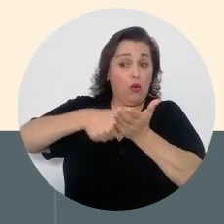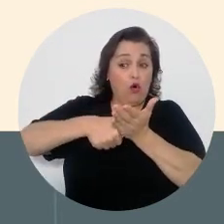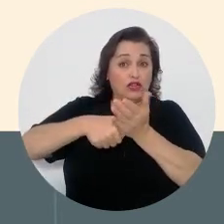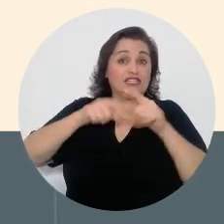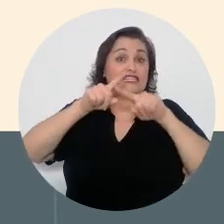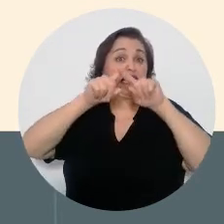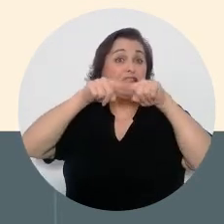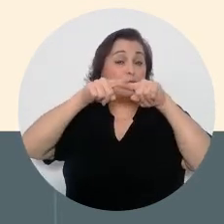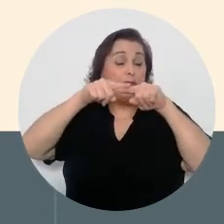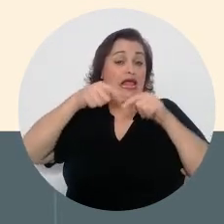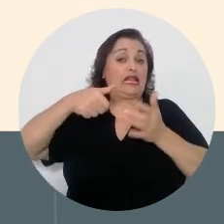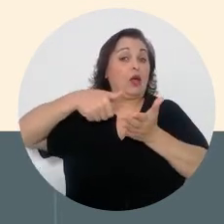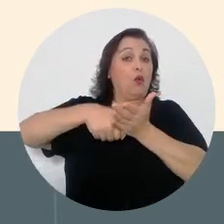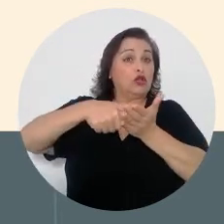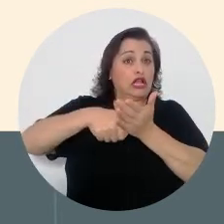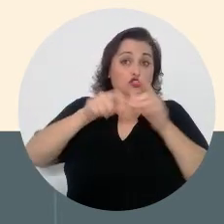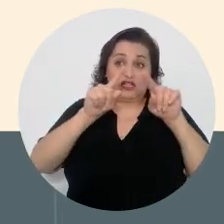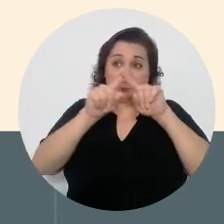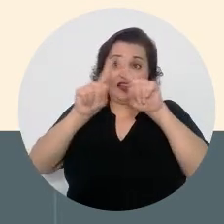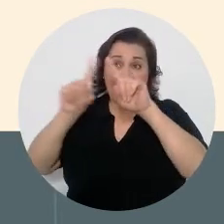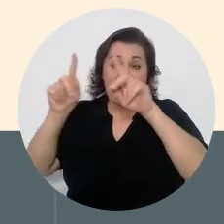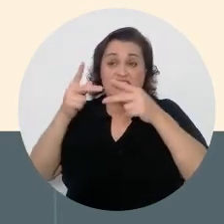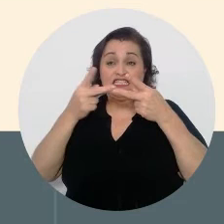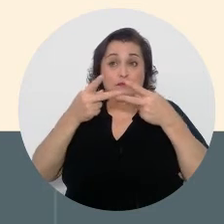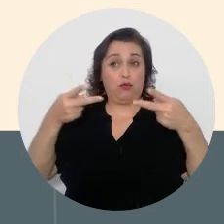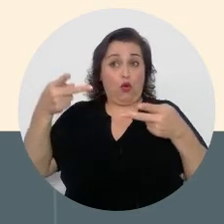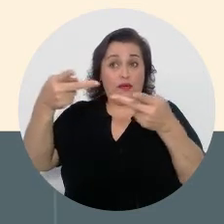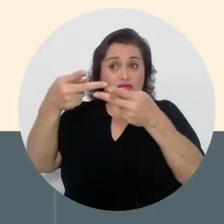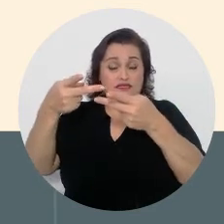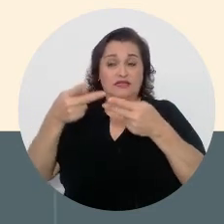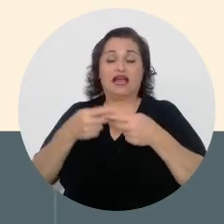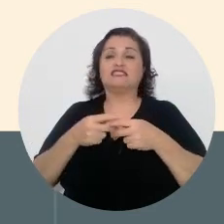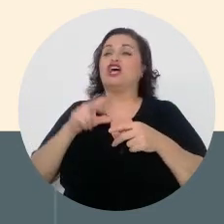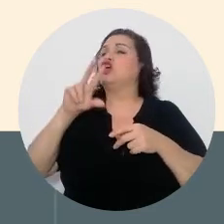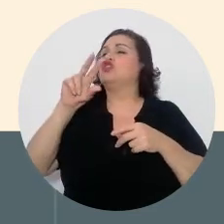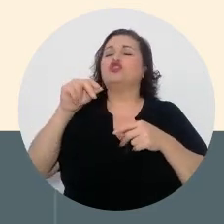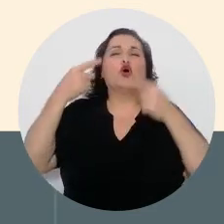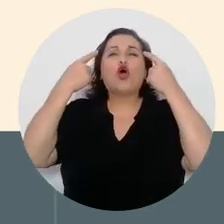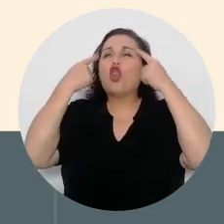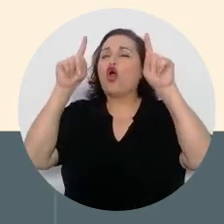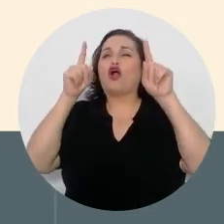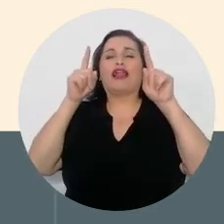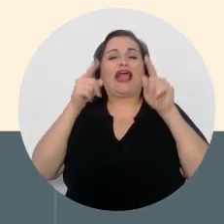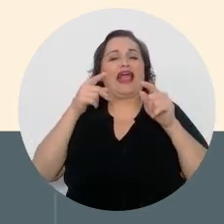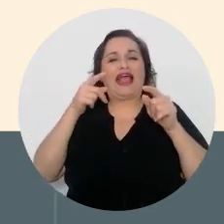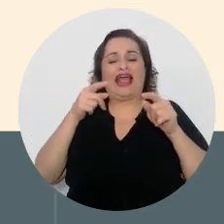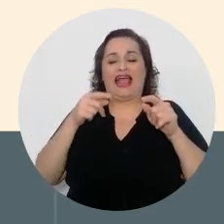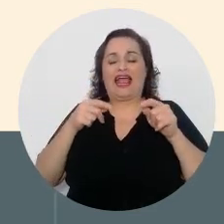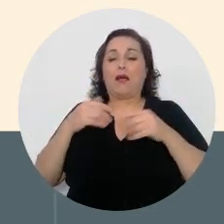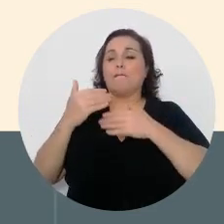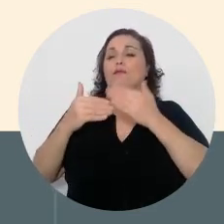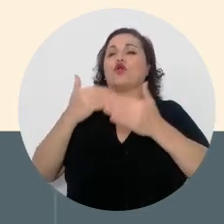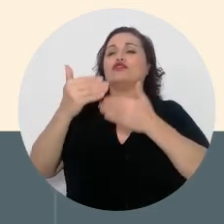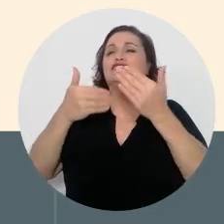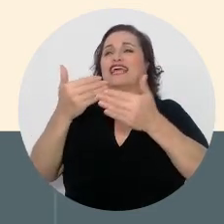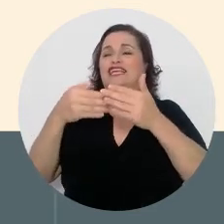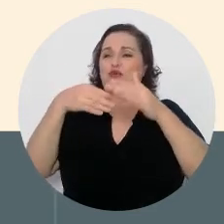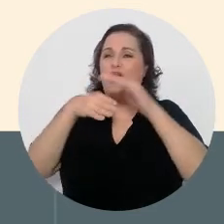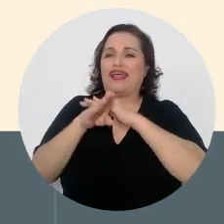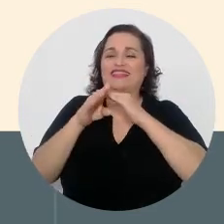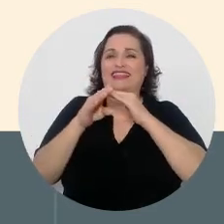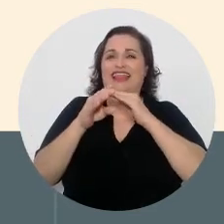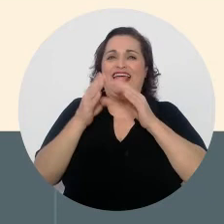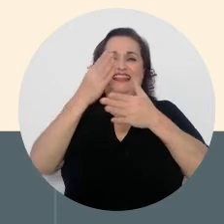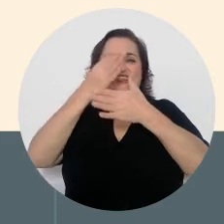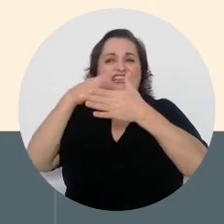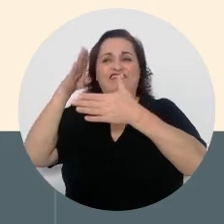den en las distintas provincias, y ahora vamos a ver varios ejemplos, no van a poder entrar en el proceso